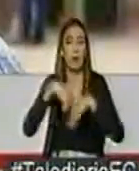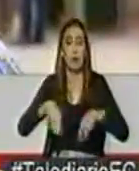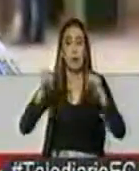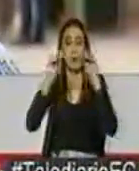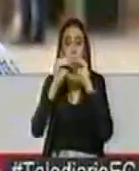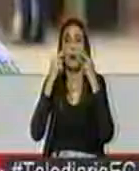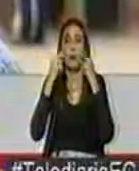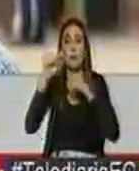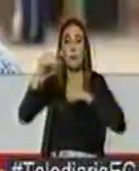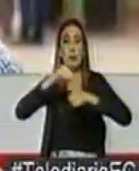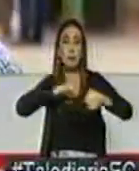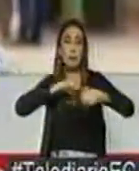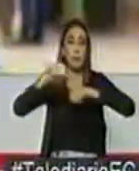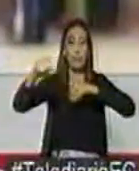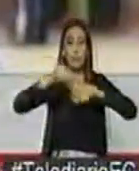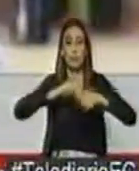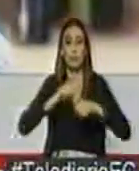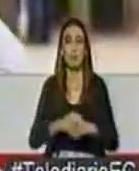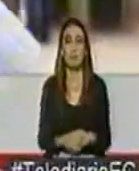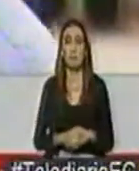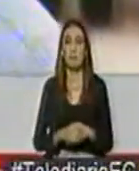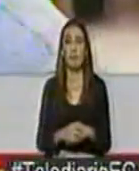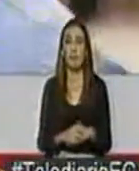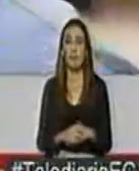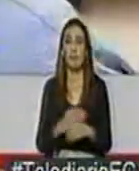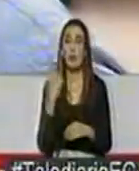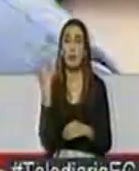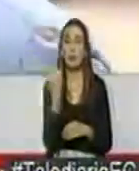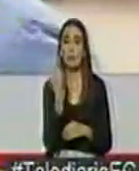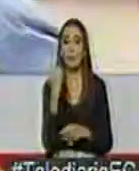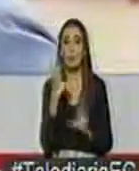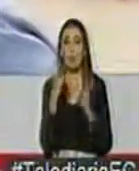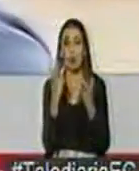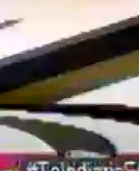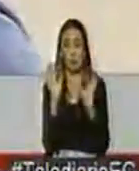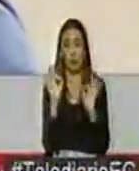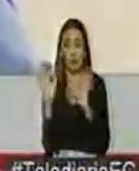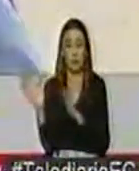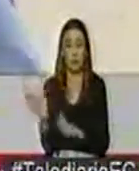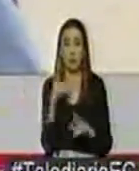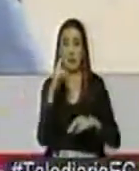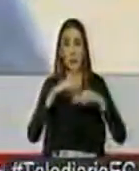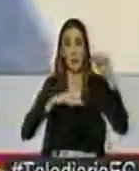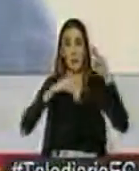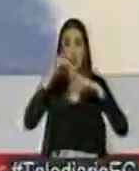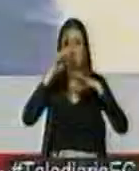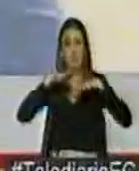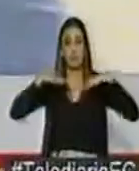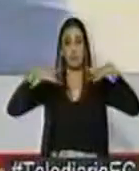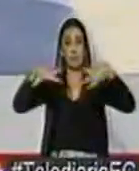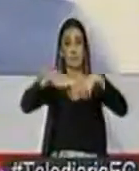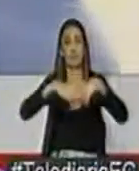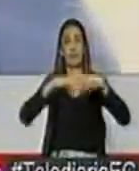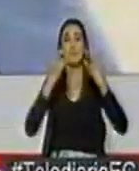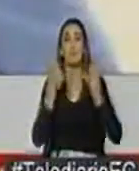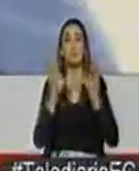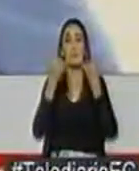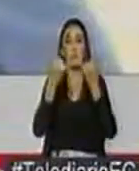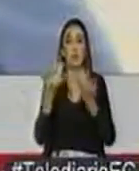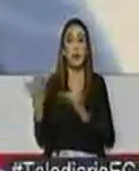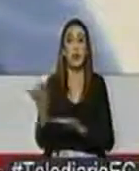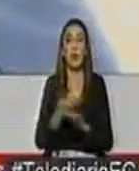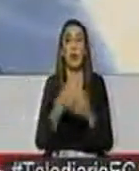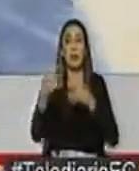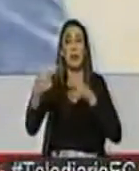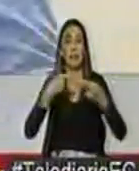de la gestión pública es la atención de las personas. Doctor Granda, solamente precisemos dónde se construirá este gran hospital que lo ha hecho, que ha hecho el anuncio el jefe